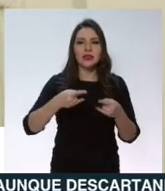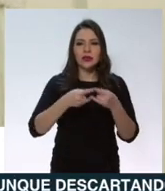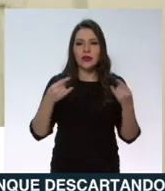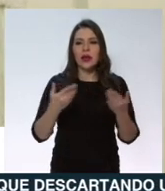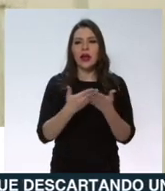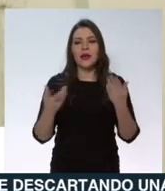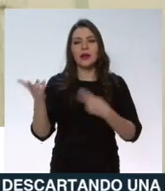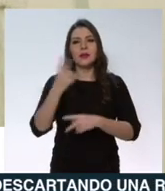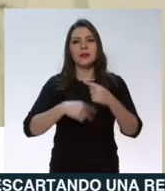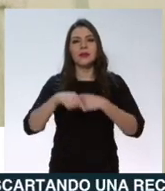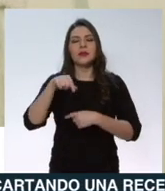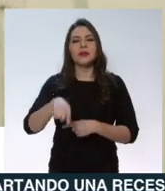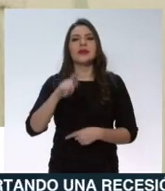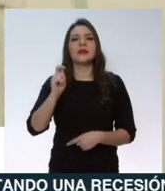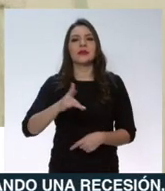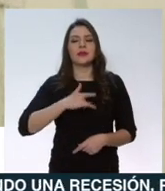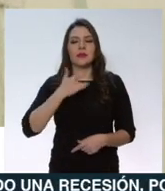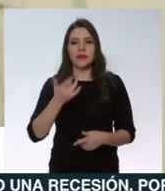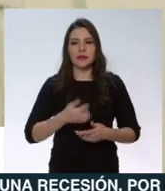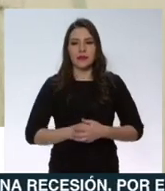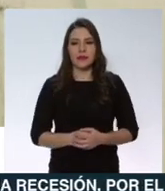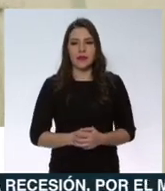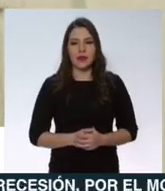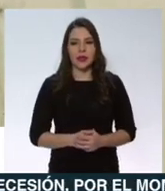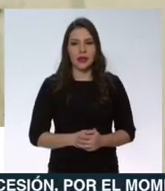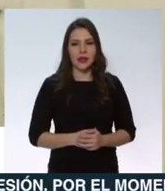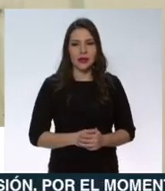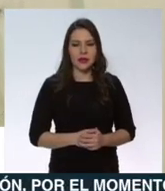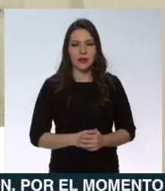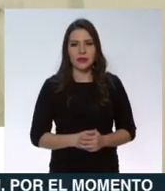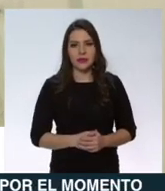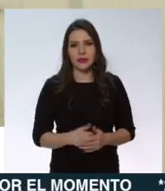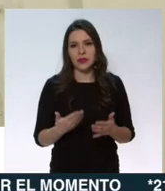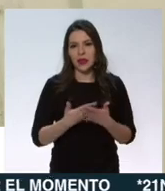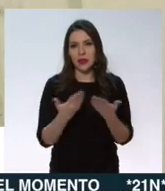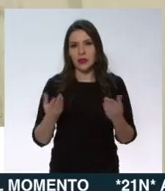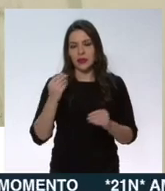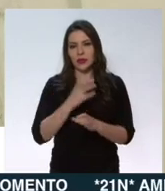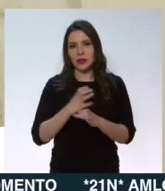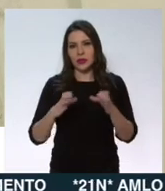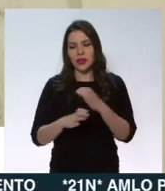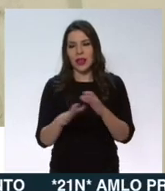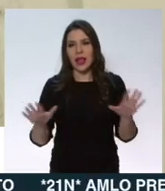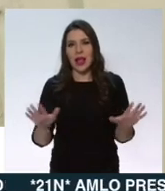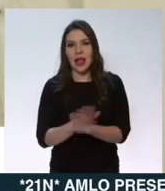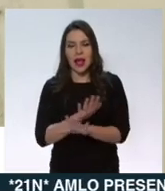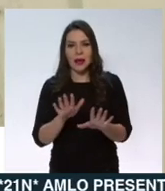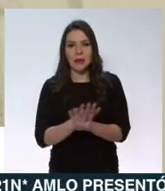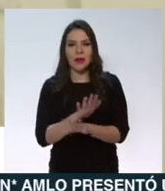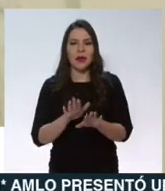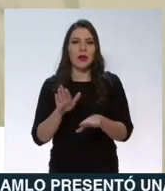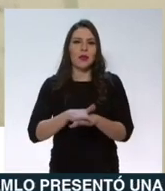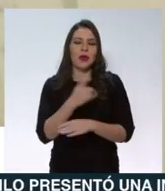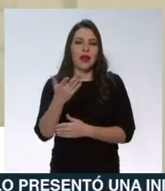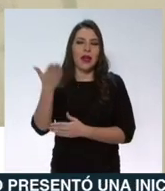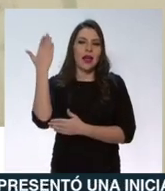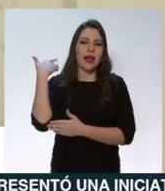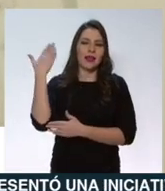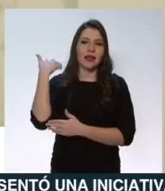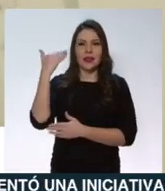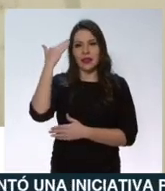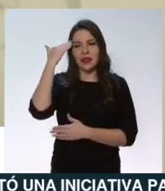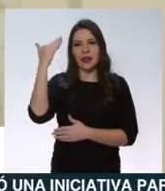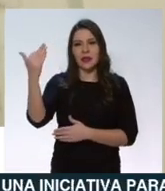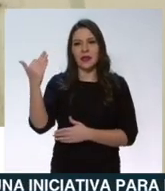aquí? Y bueno, por lo pronto cómo cambió todo, porque como está ambientada en época,